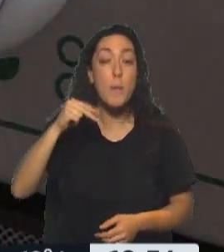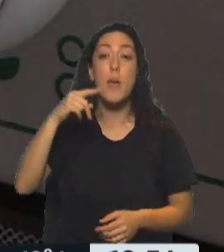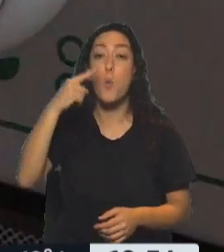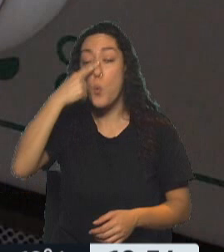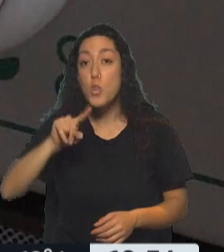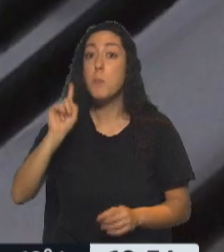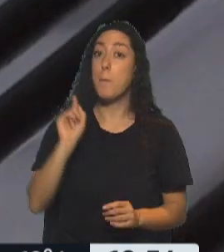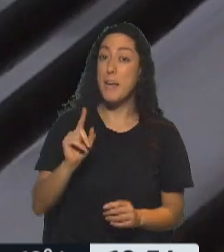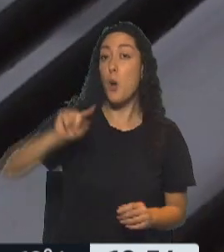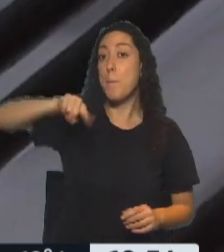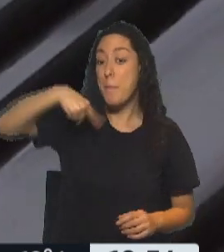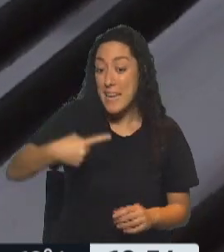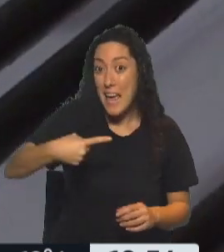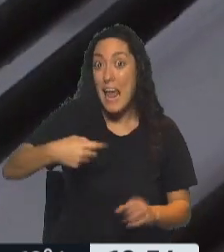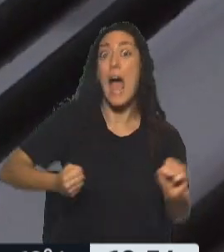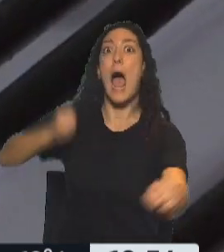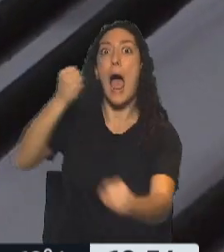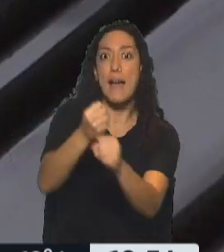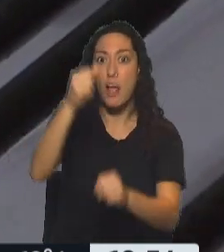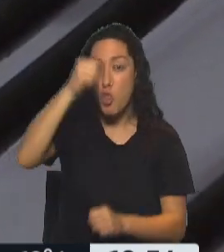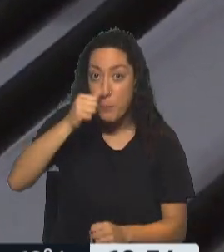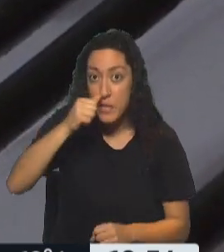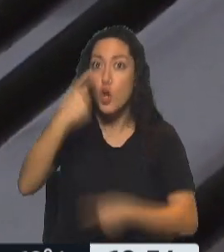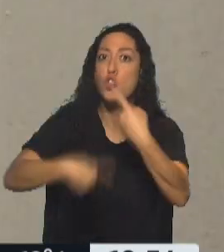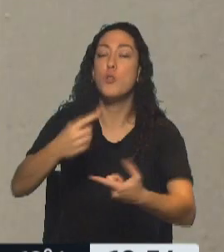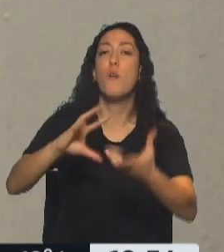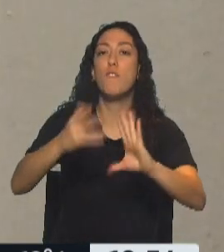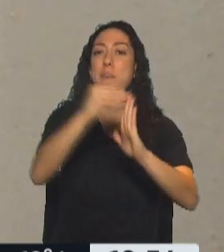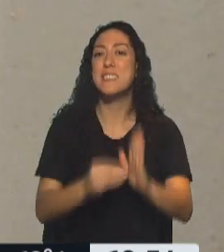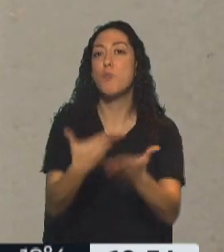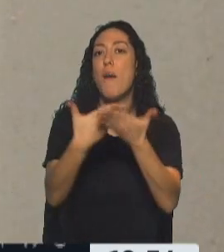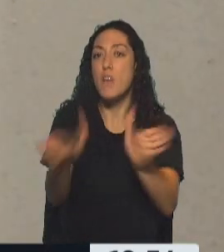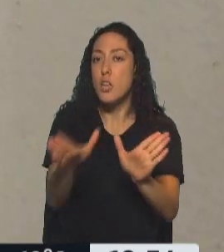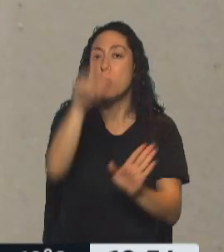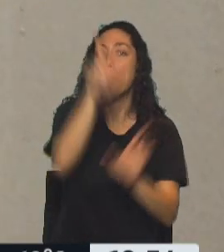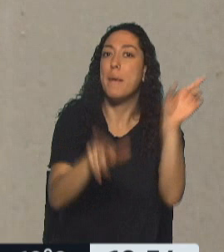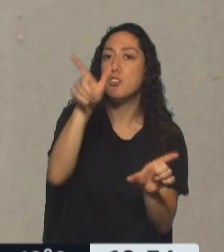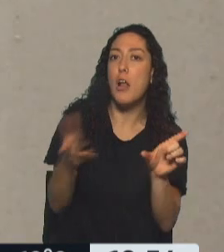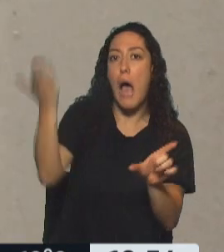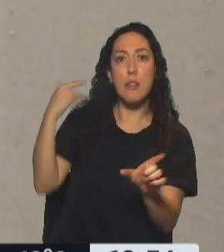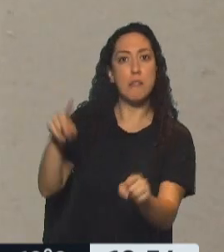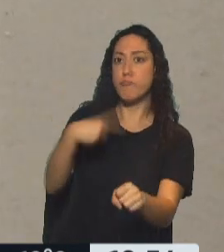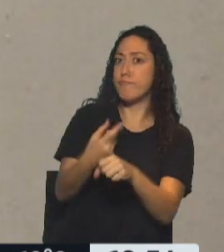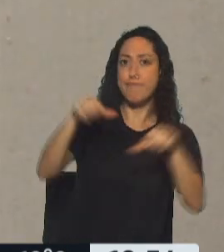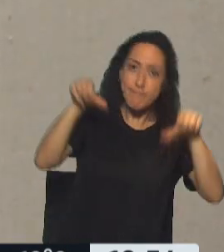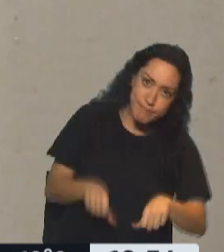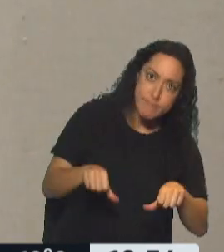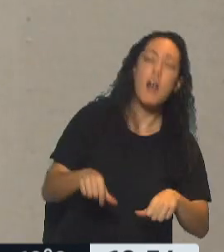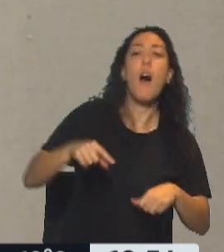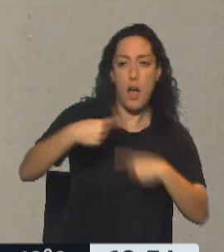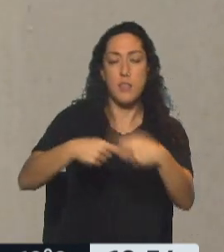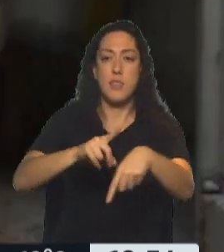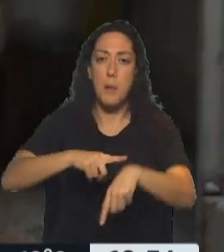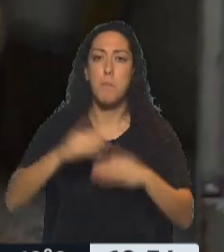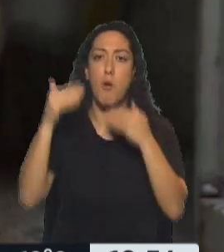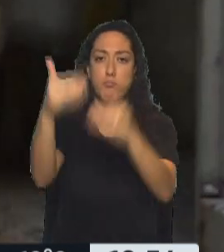desde mañana y hasta el domingo va a seguir abierta la inscripción para aquellos que no hayan podido completar dicho